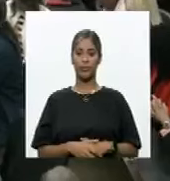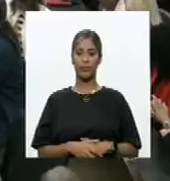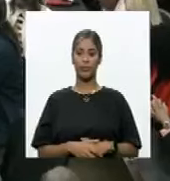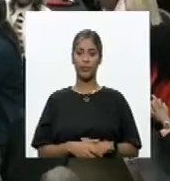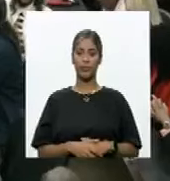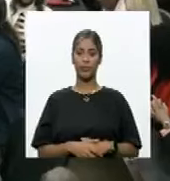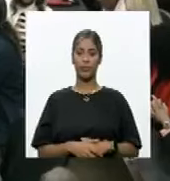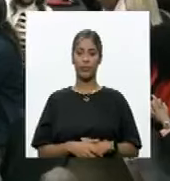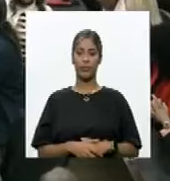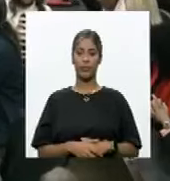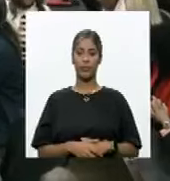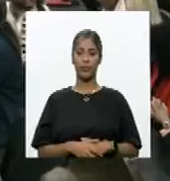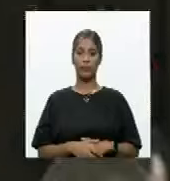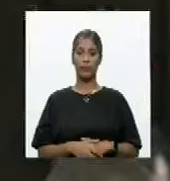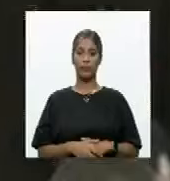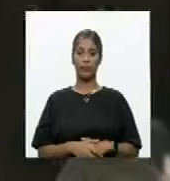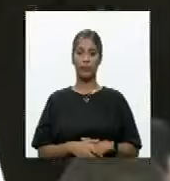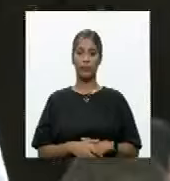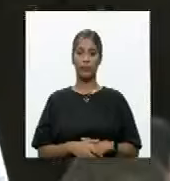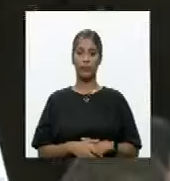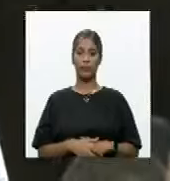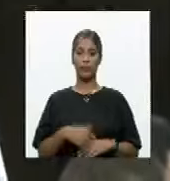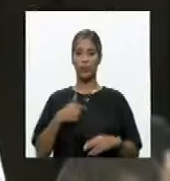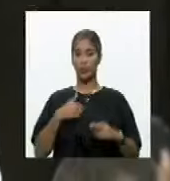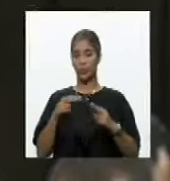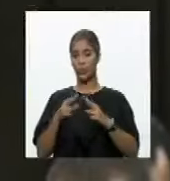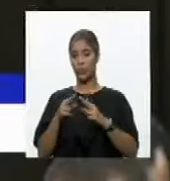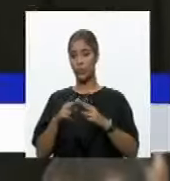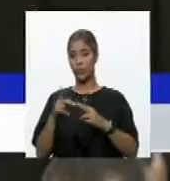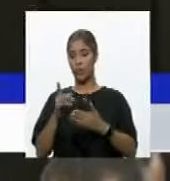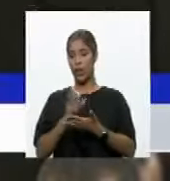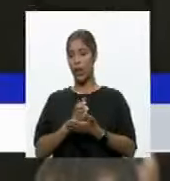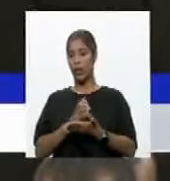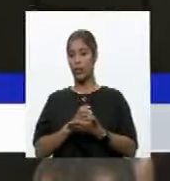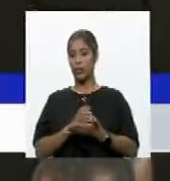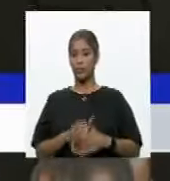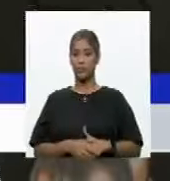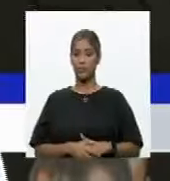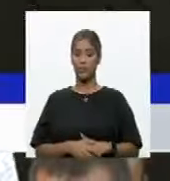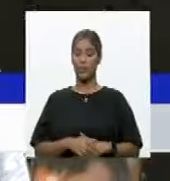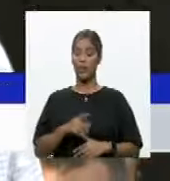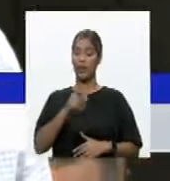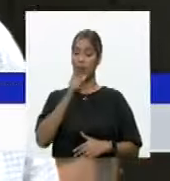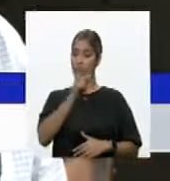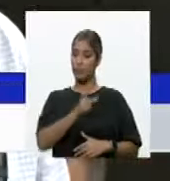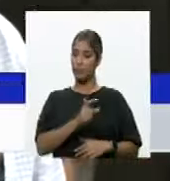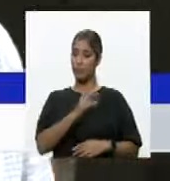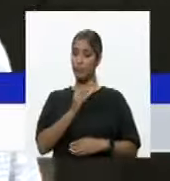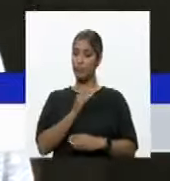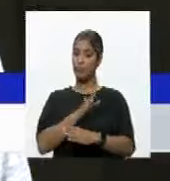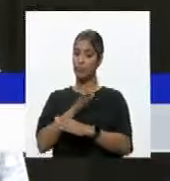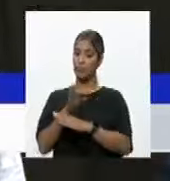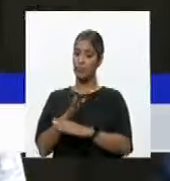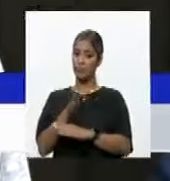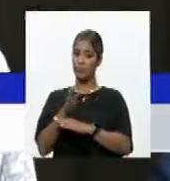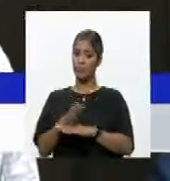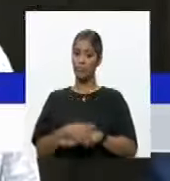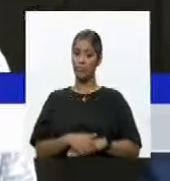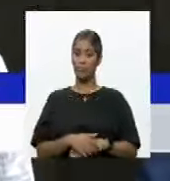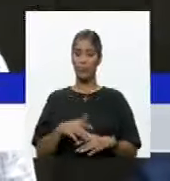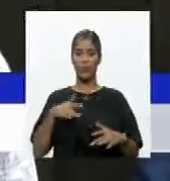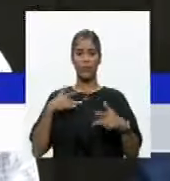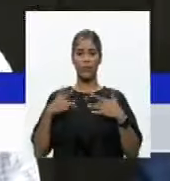Sin comentario, Ali Primera lo conocí en Catia. Ali iba mucho a los